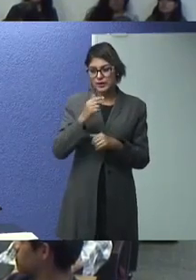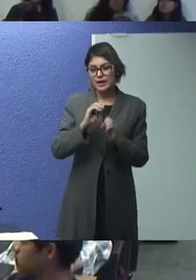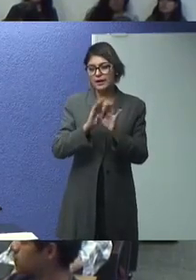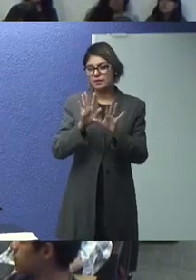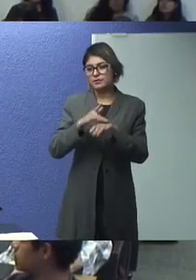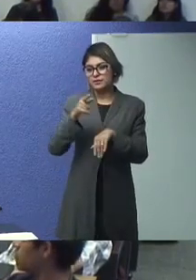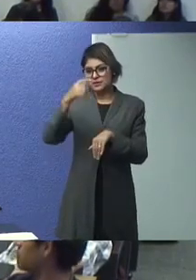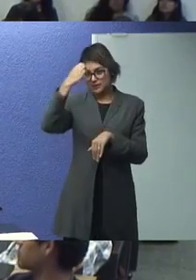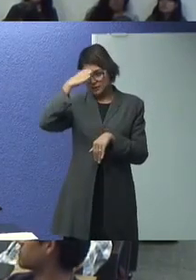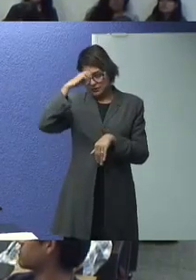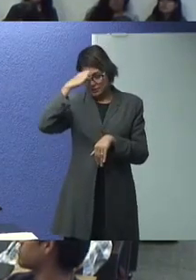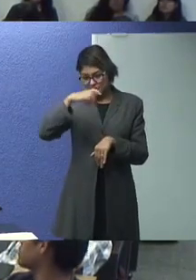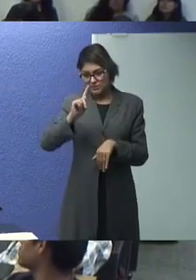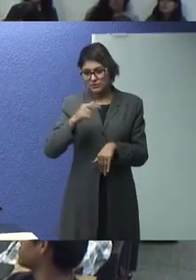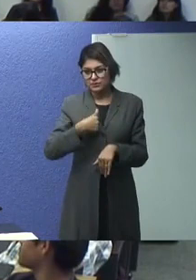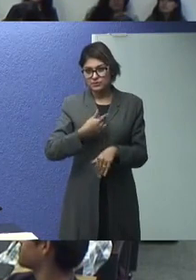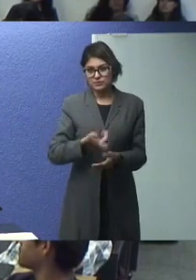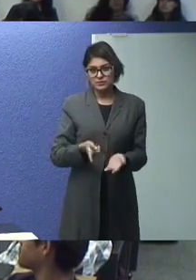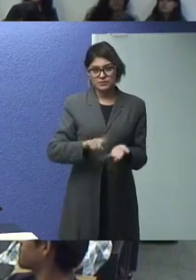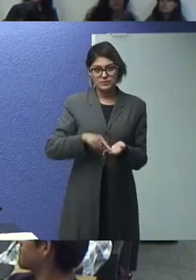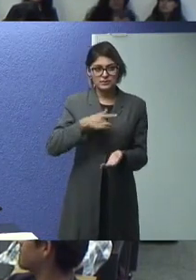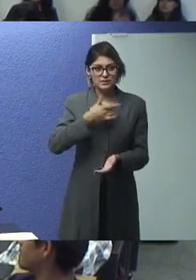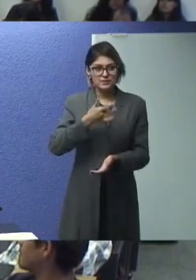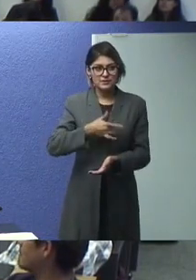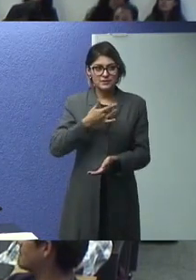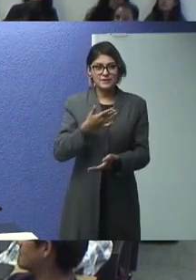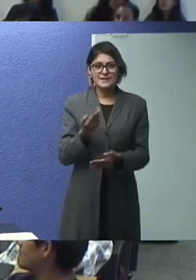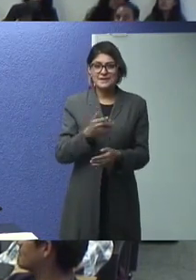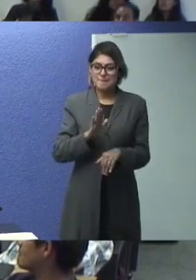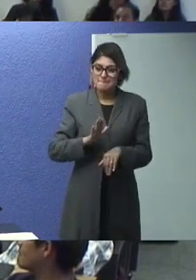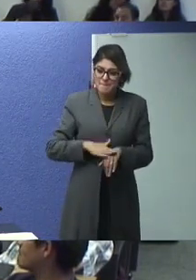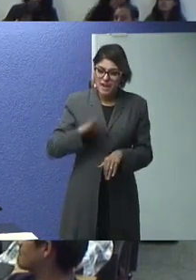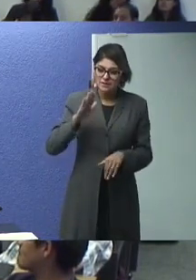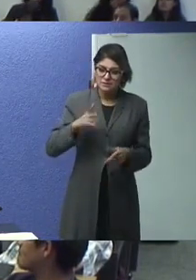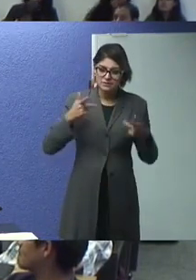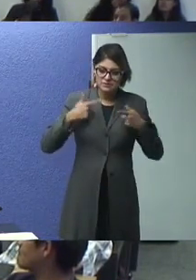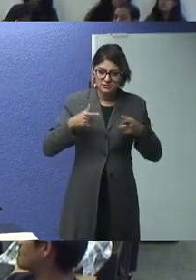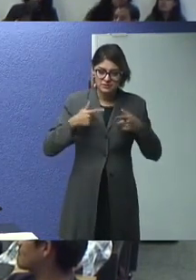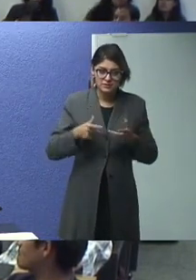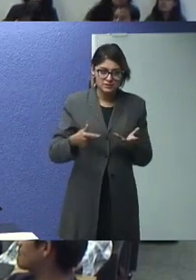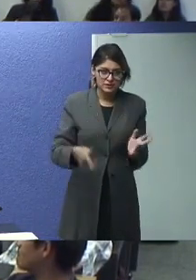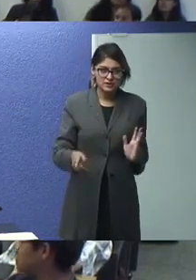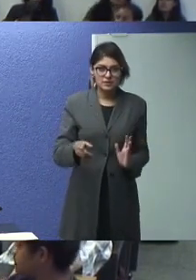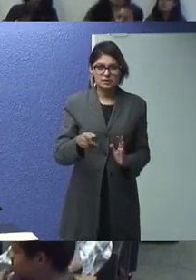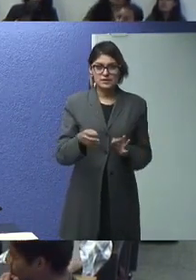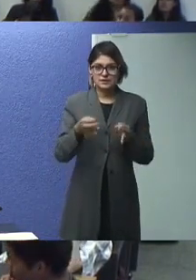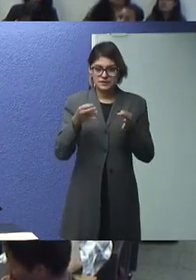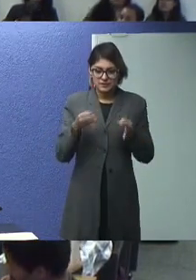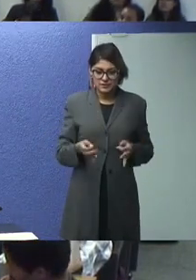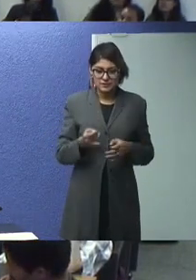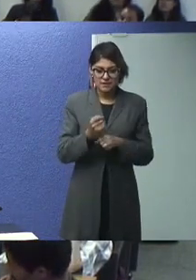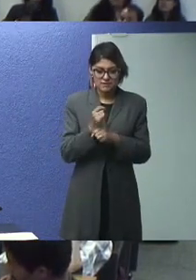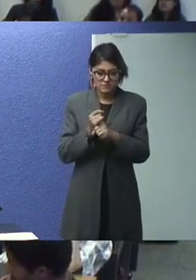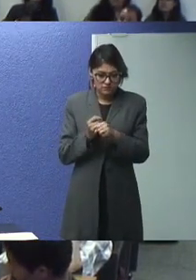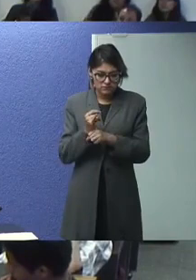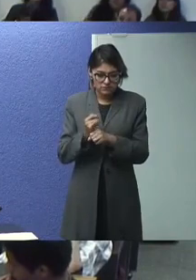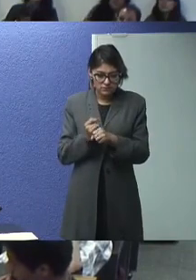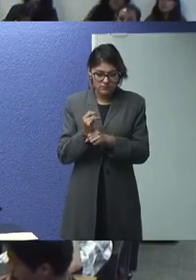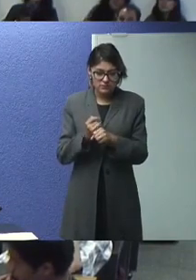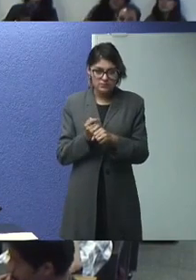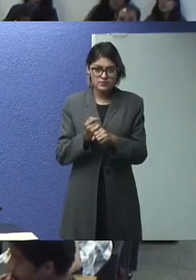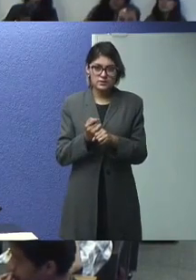temática, pero creo que también es el momento de dar voz como a estas nuevas investigaciones que se han abierto